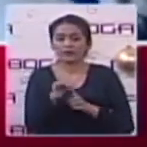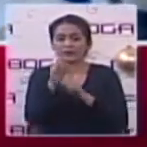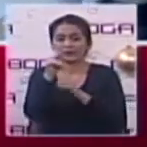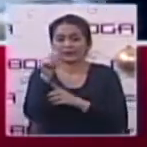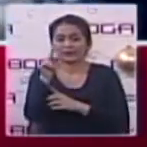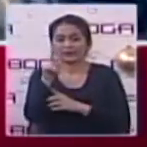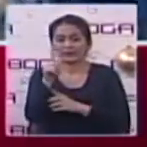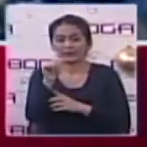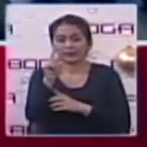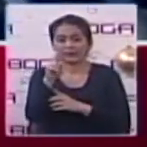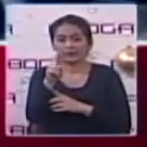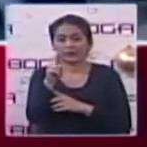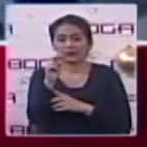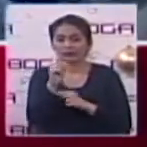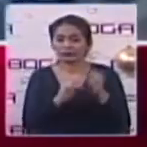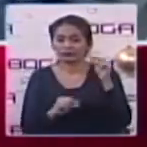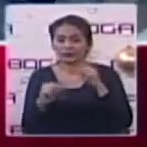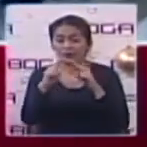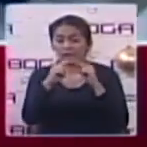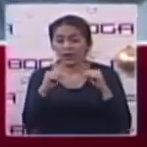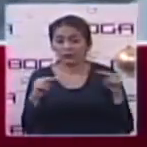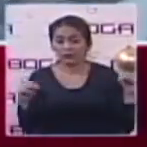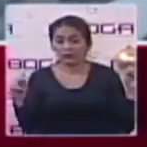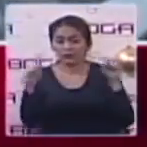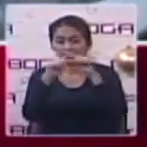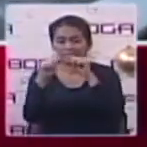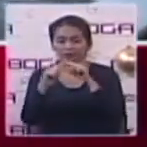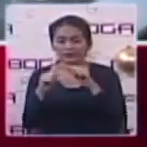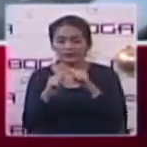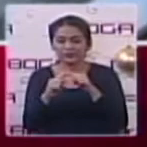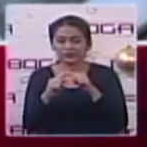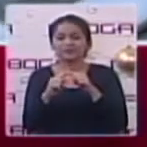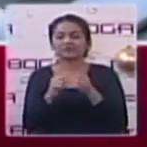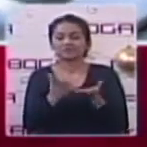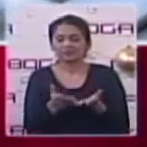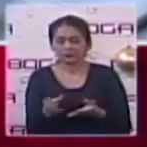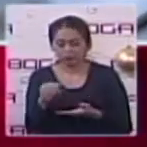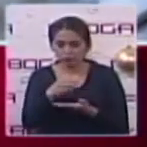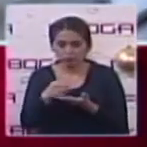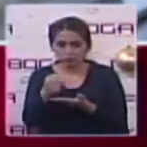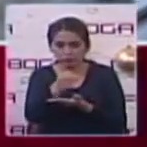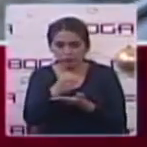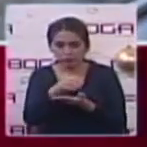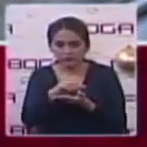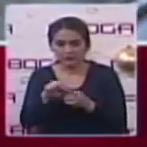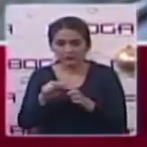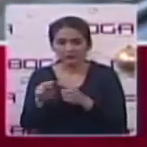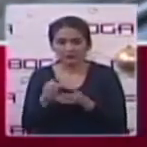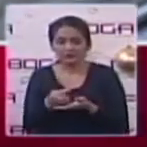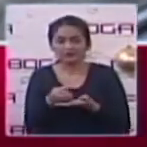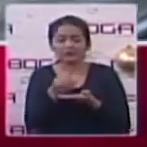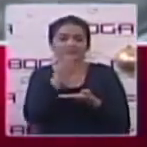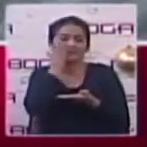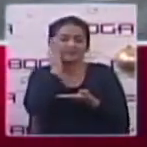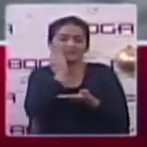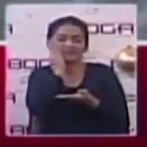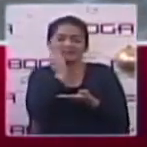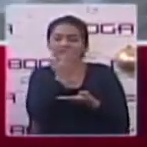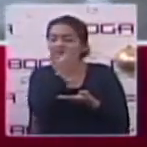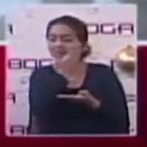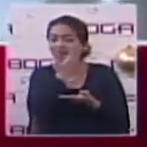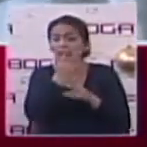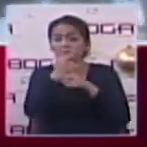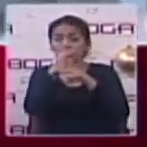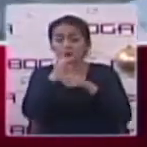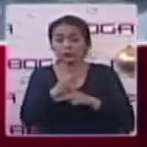100% con nutrientes y minerales. Los beneficios que aporta este complejo es que hidrata y acondiciona la